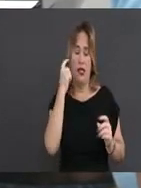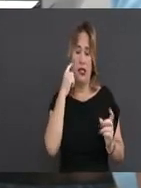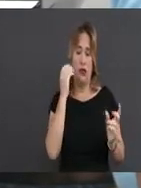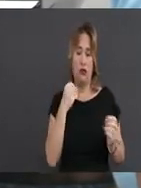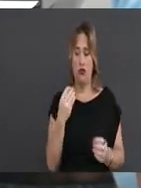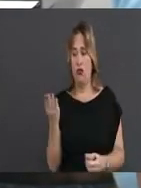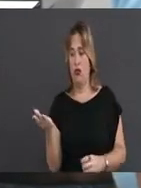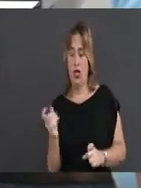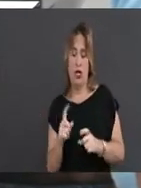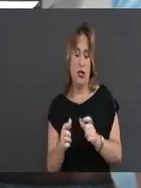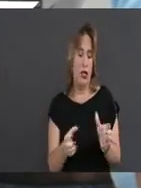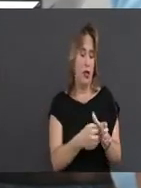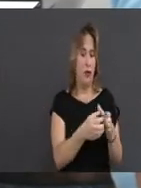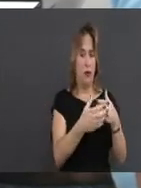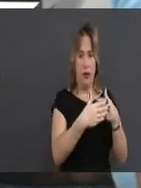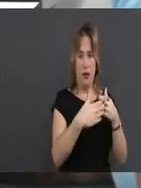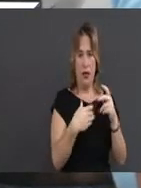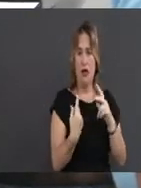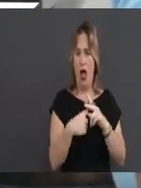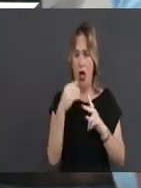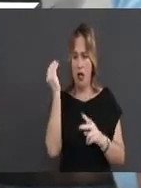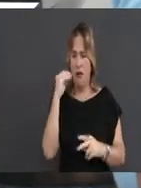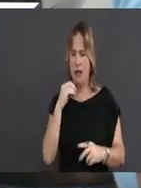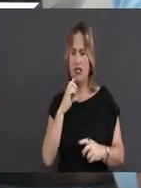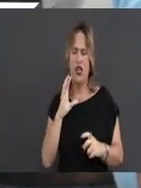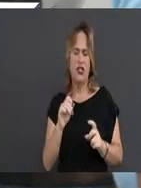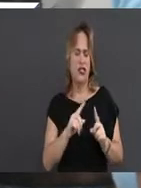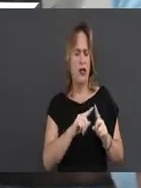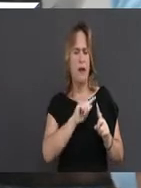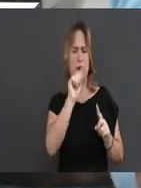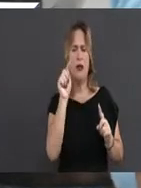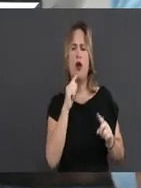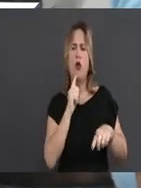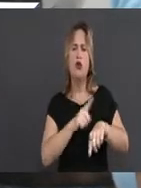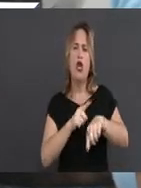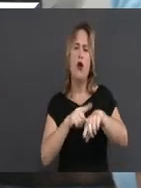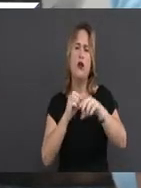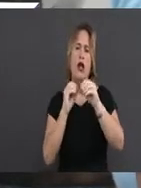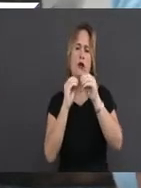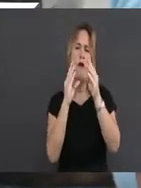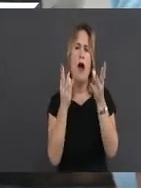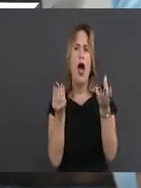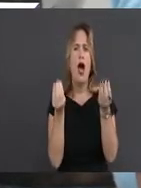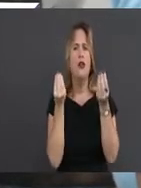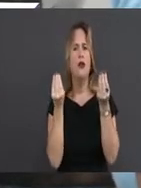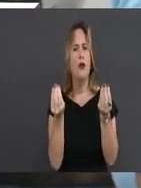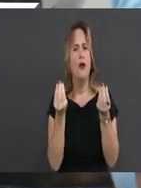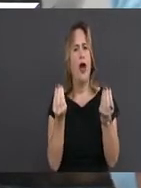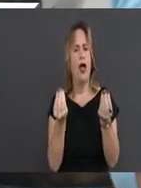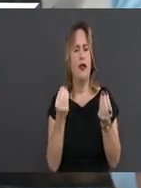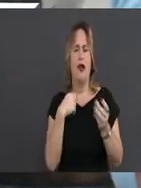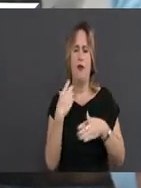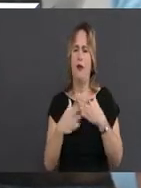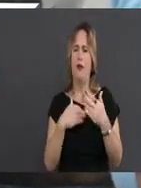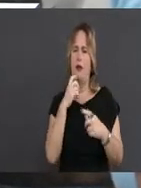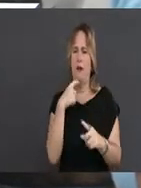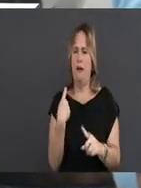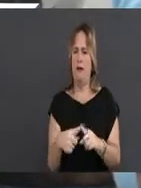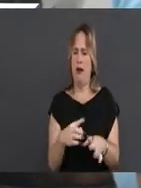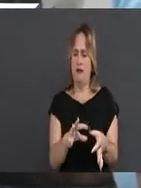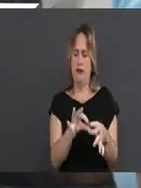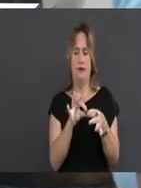que usted y el equipo de la empresa eléctrica posee. Una de ellas tiene que ver con el horario de la madrugada, que sigue siendo uno de los asuntos de mayor